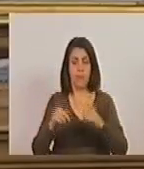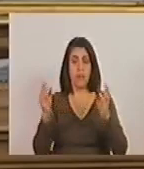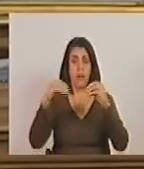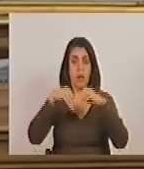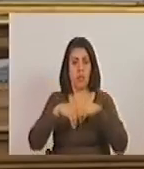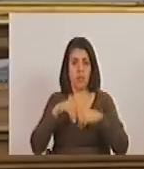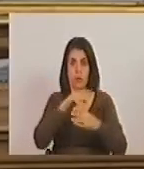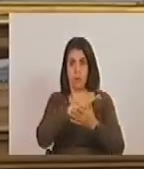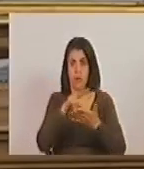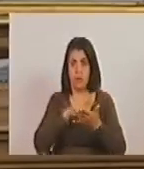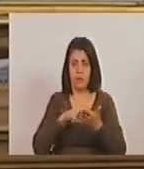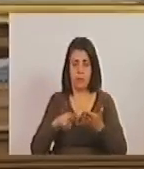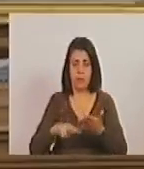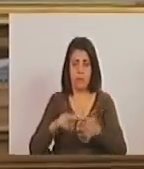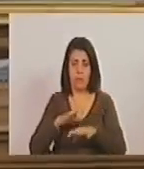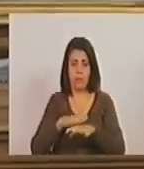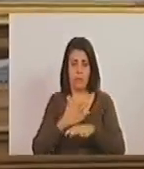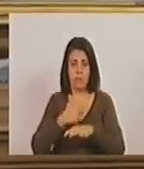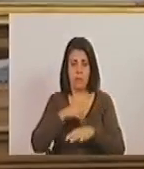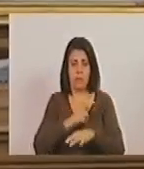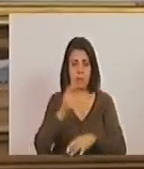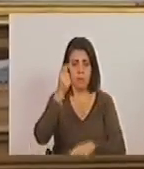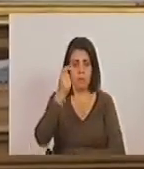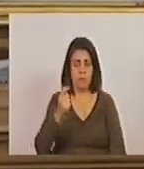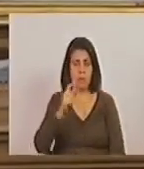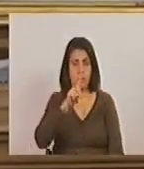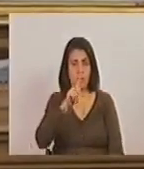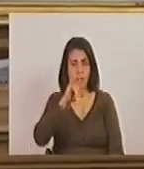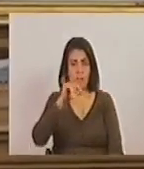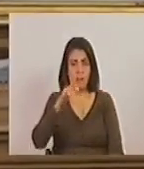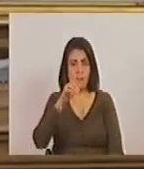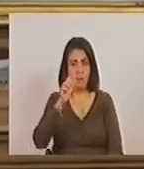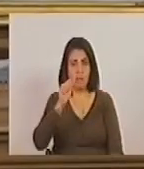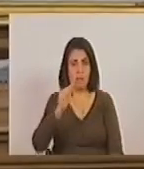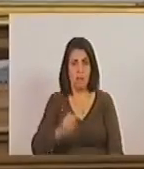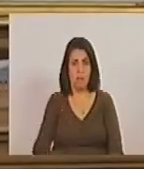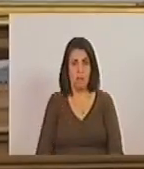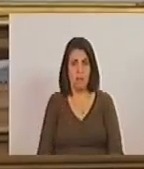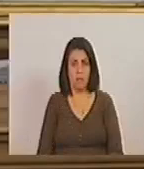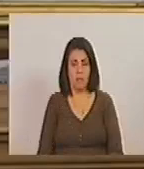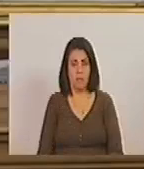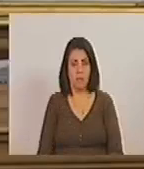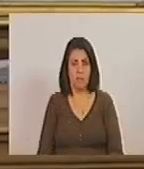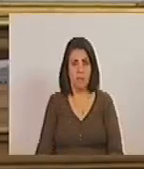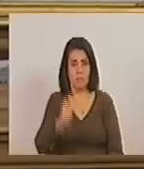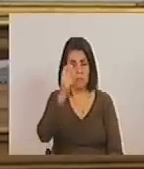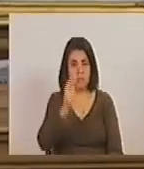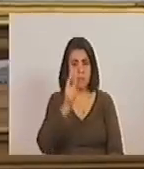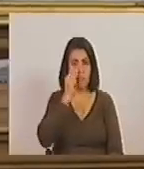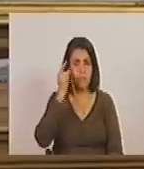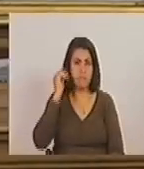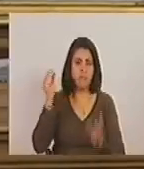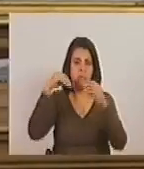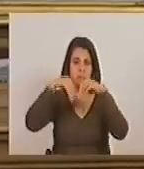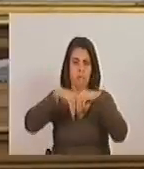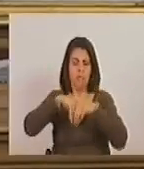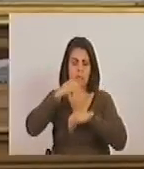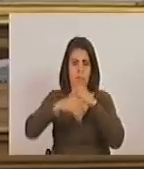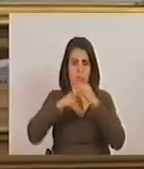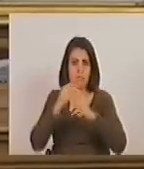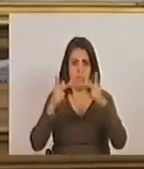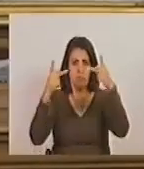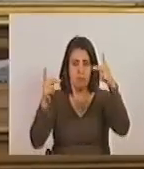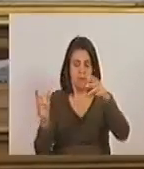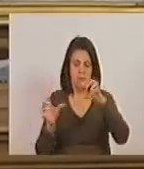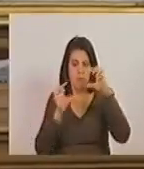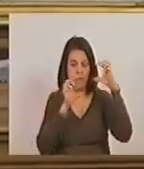acuerdo leído por nuestra querida diputada Ligia Machado. Las diputadas y diputados que estén de acuerdo con agregar el párrafo